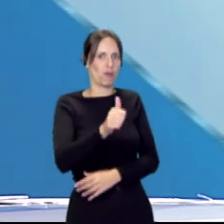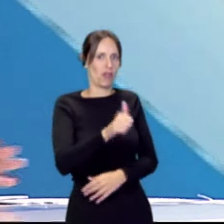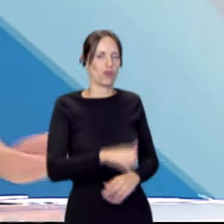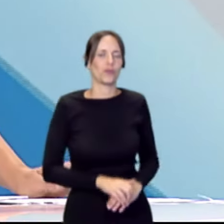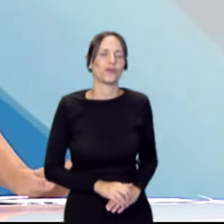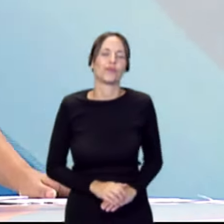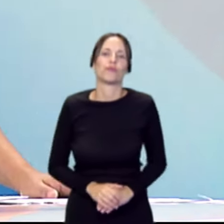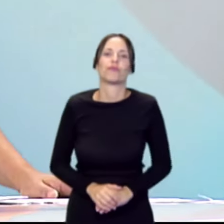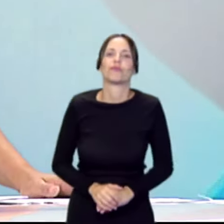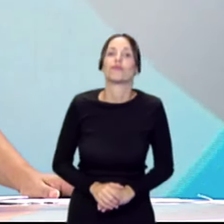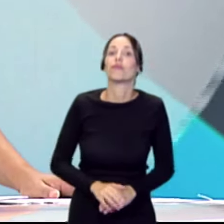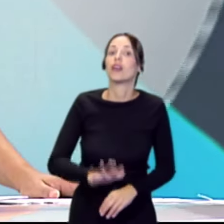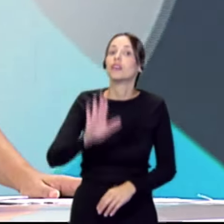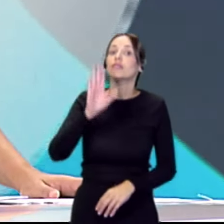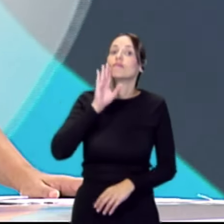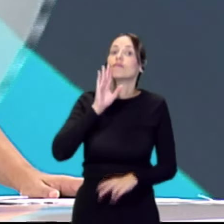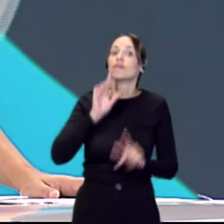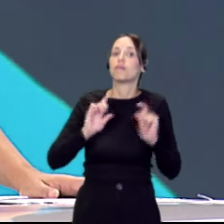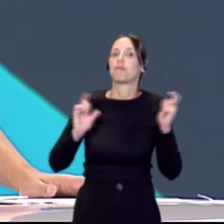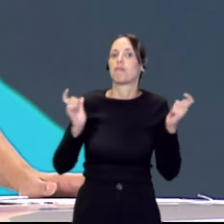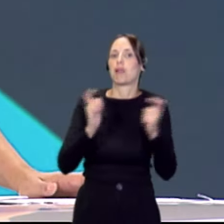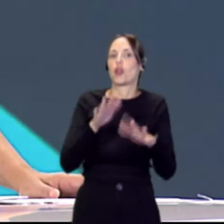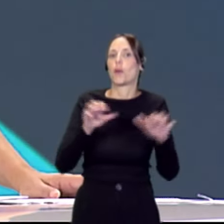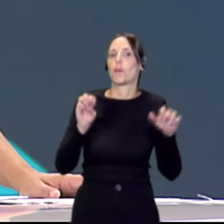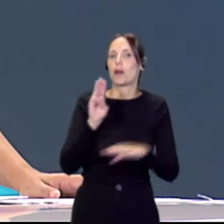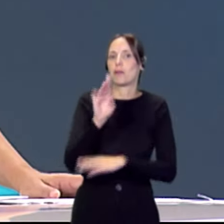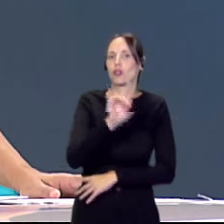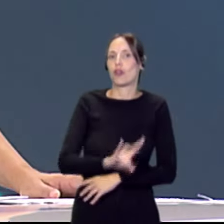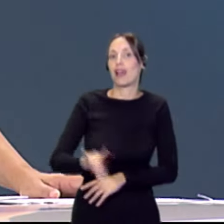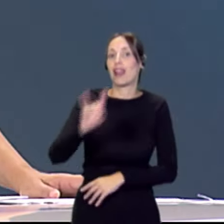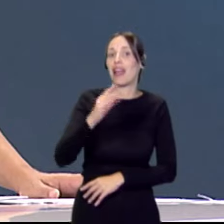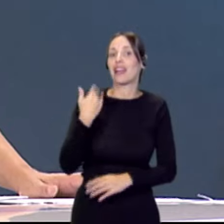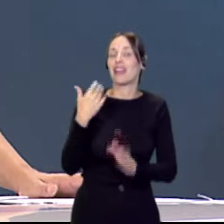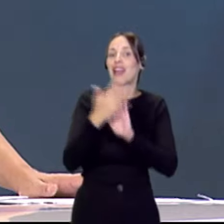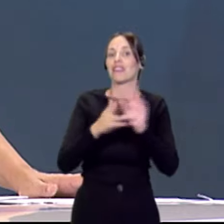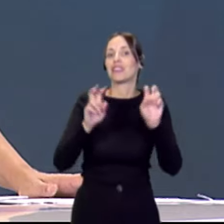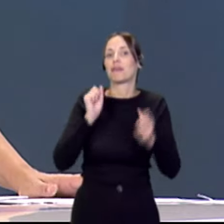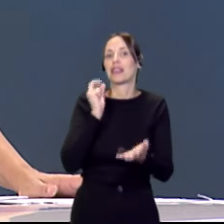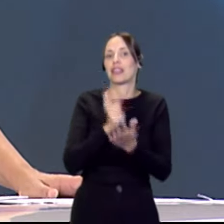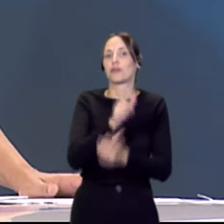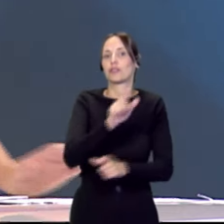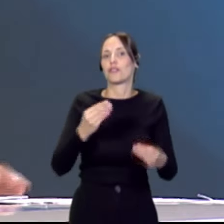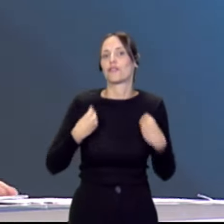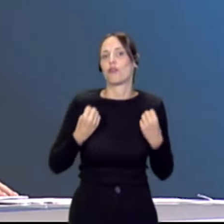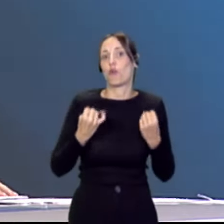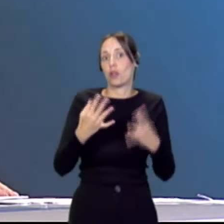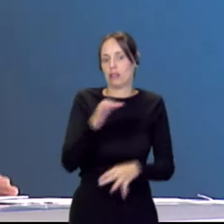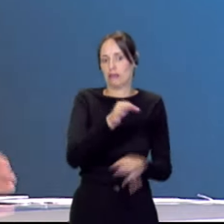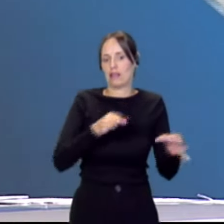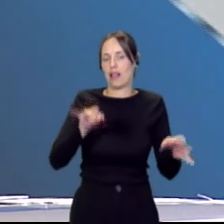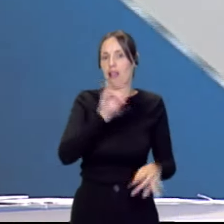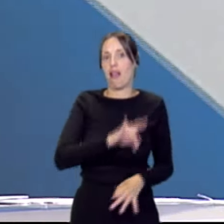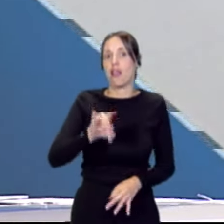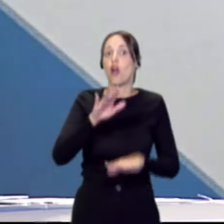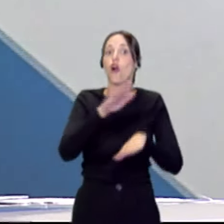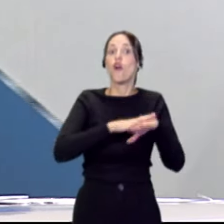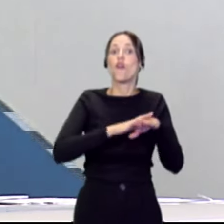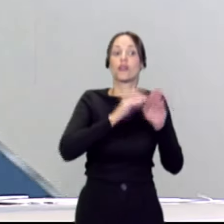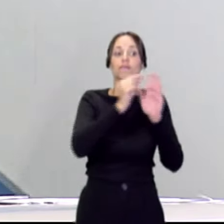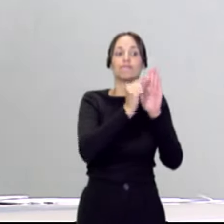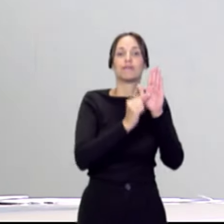Como les hemos contado, en el Pleno del Parlamento de Canarias se habló ayer del reto demográfico en las islas. El Gobierno presentó las 51